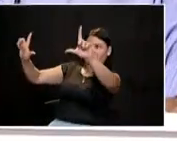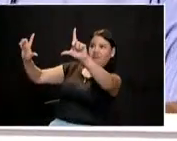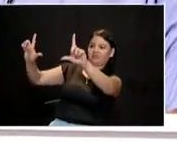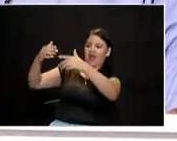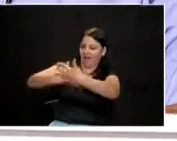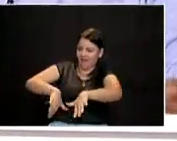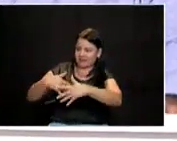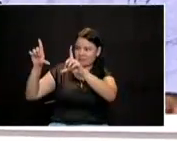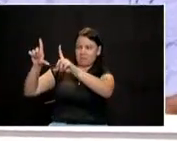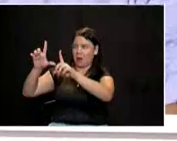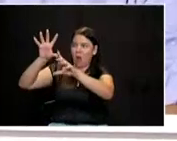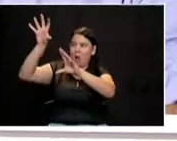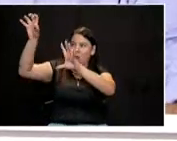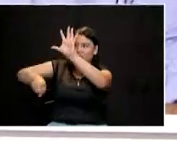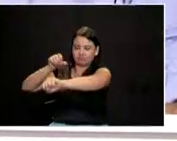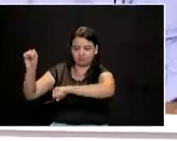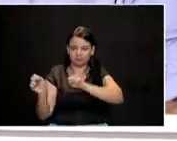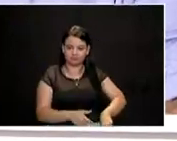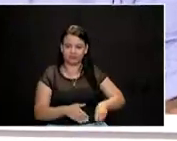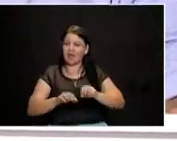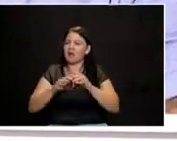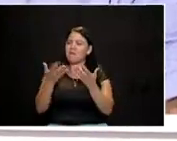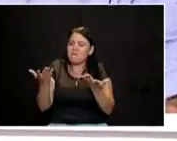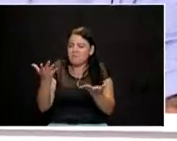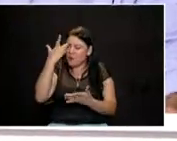Juan Carlos,